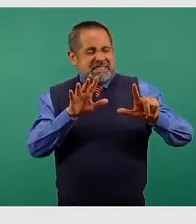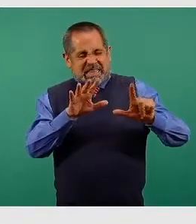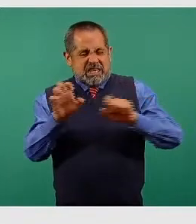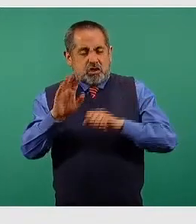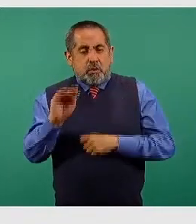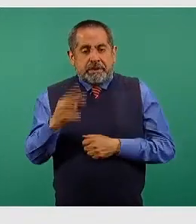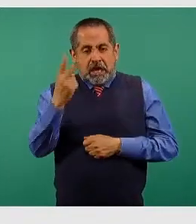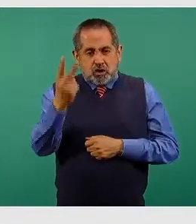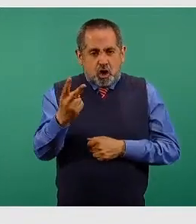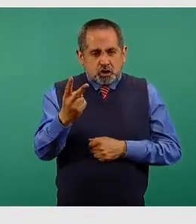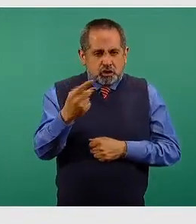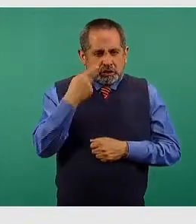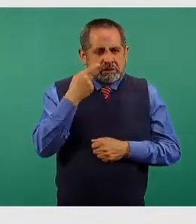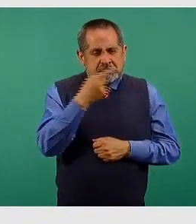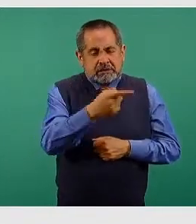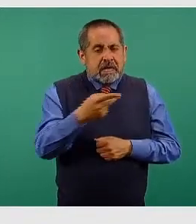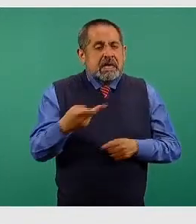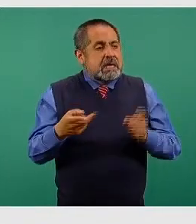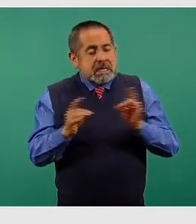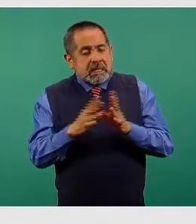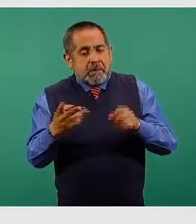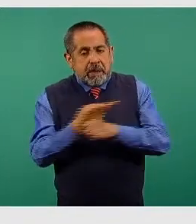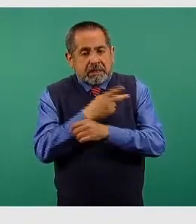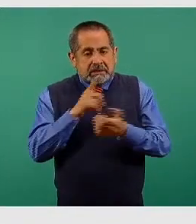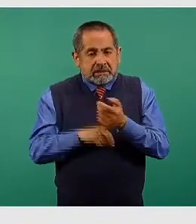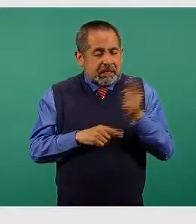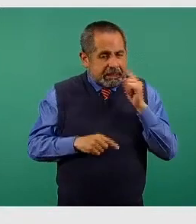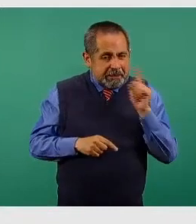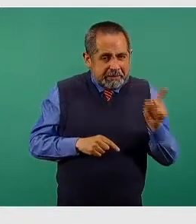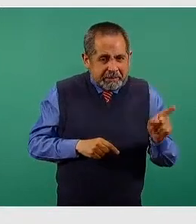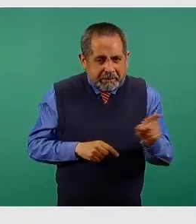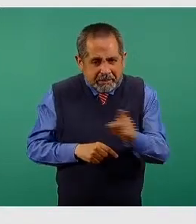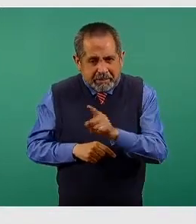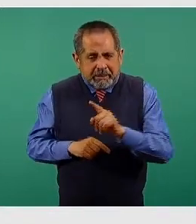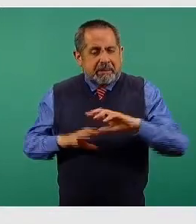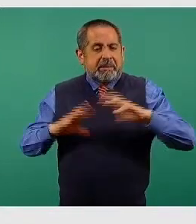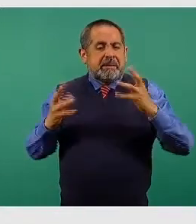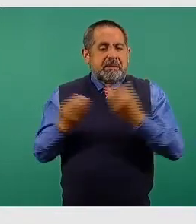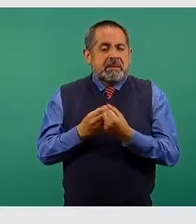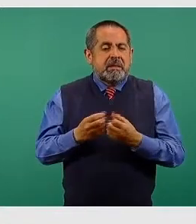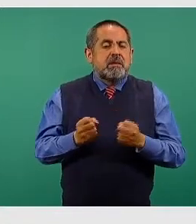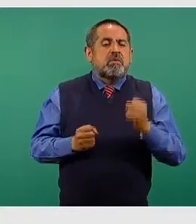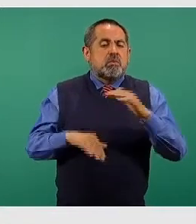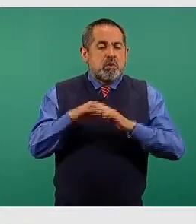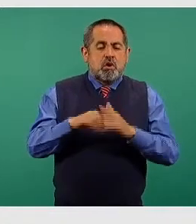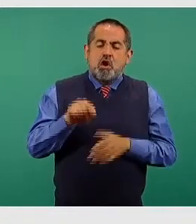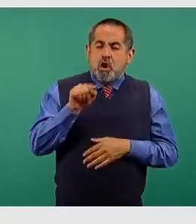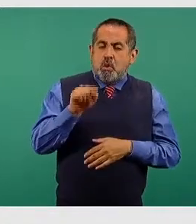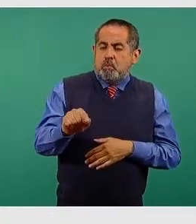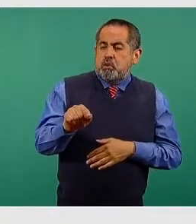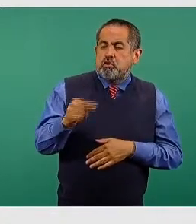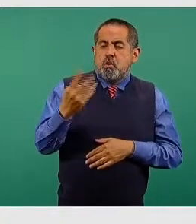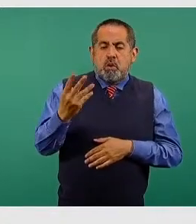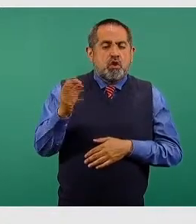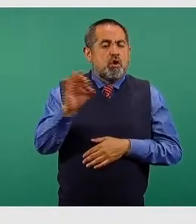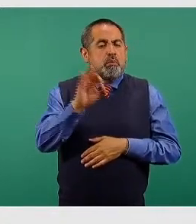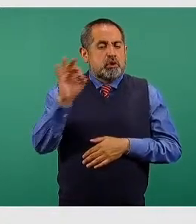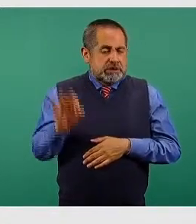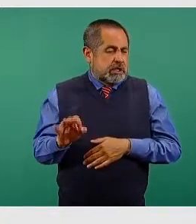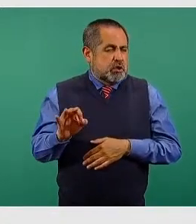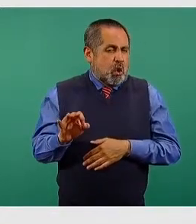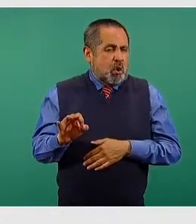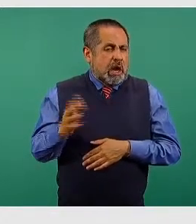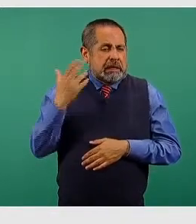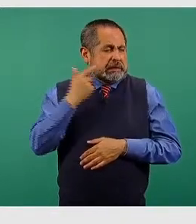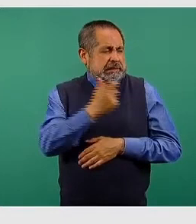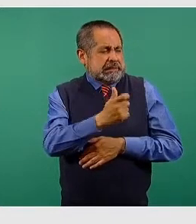9.792 todos los SAVIs que han ocurrido, y este número representa el 0.4% de todas las